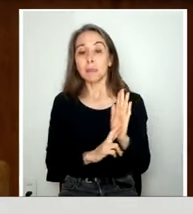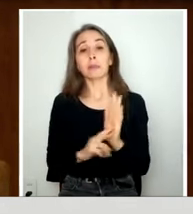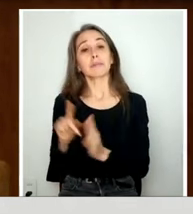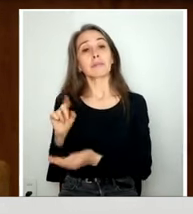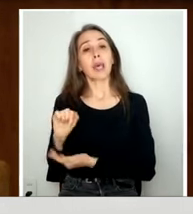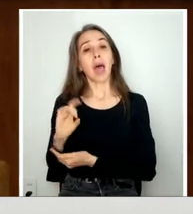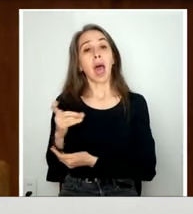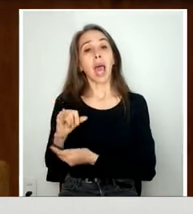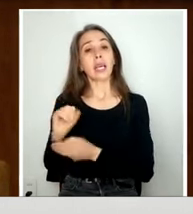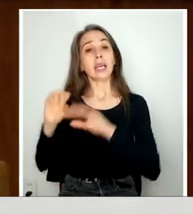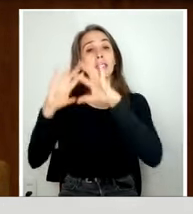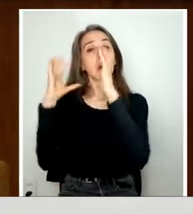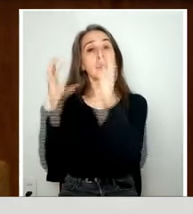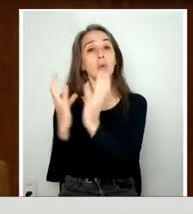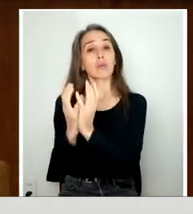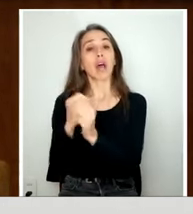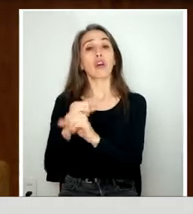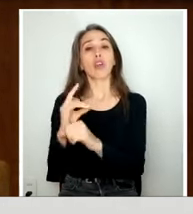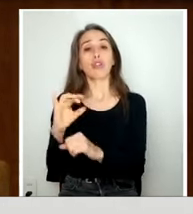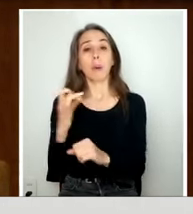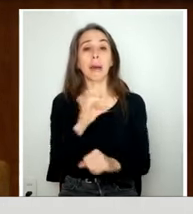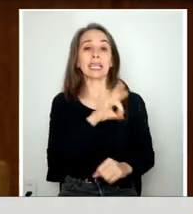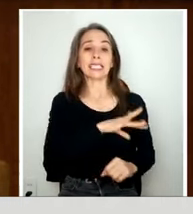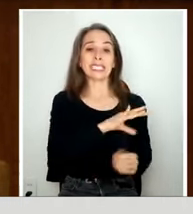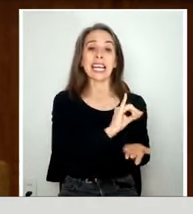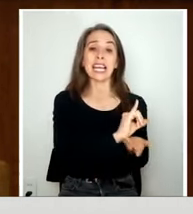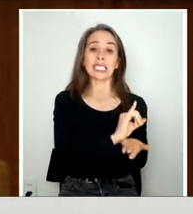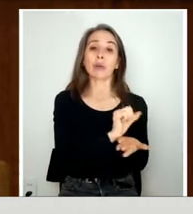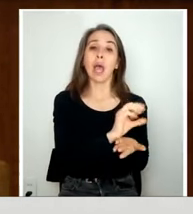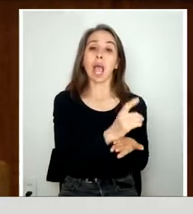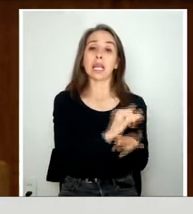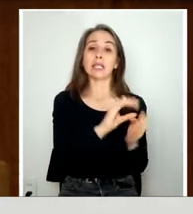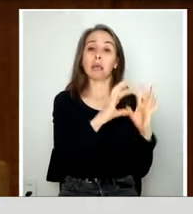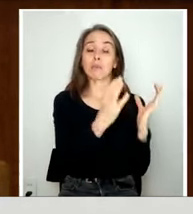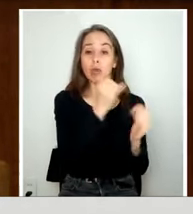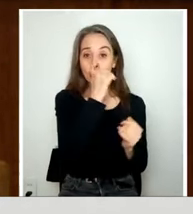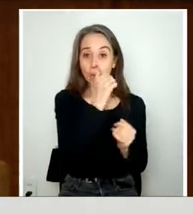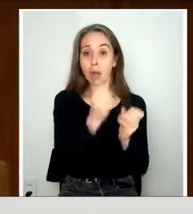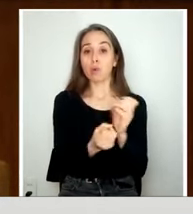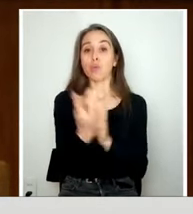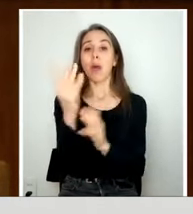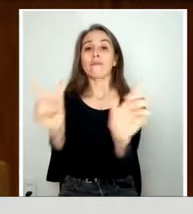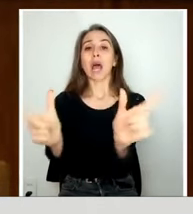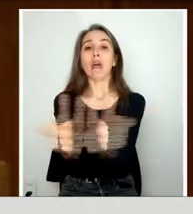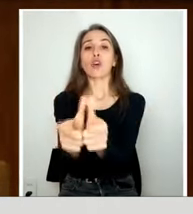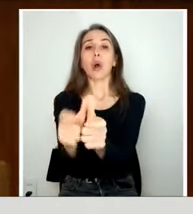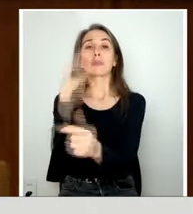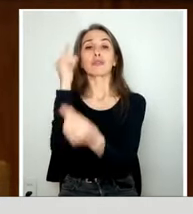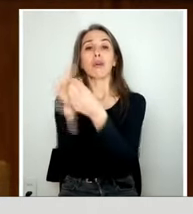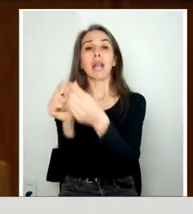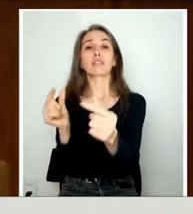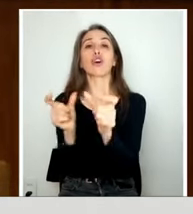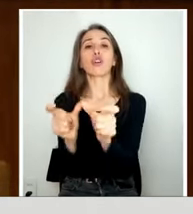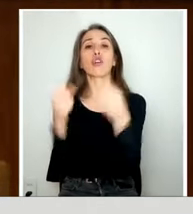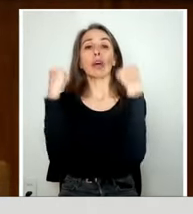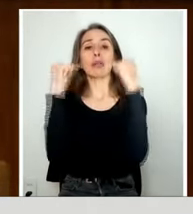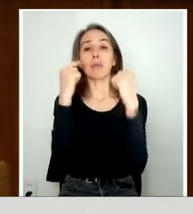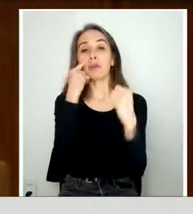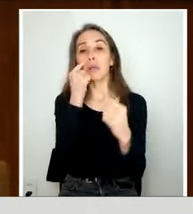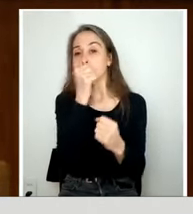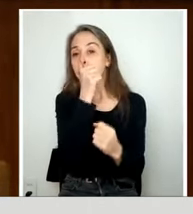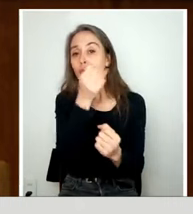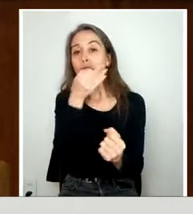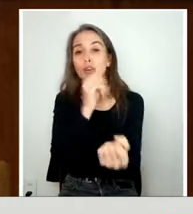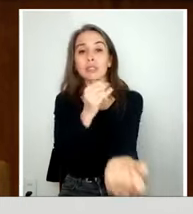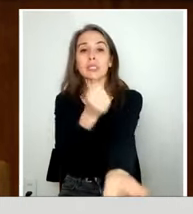respecto a la organización nacional antidopage se aborda a través de la creación de una nueva Comisión Nacional de control de dopaje independiente en sus actividades y